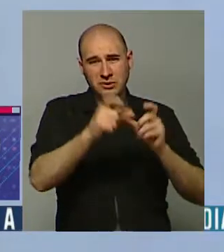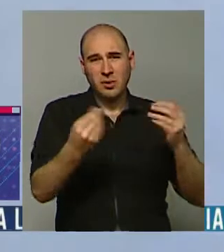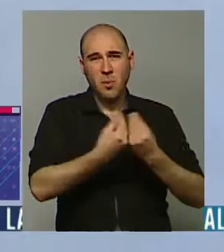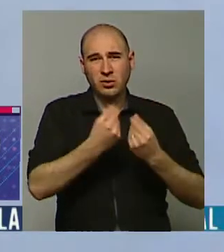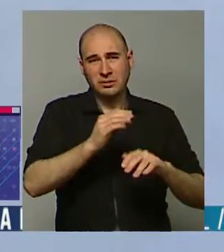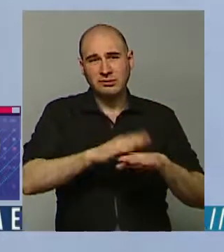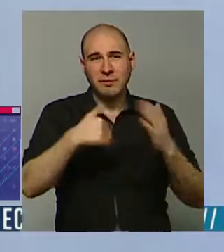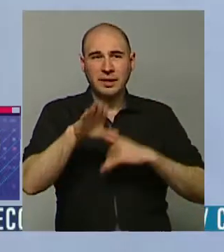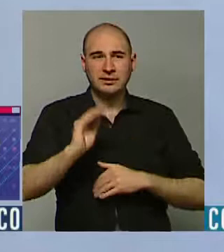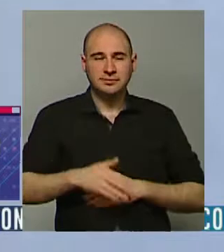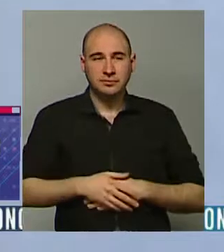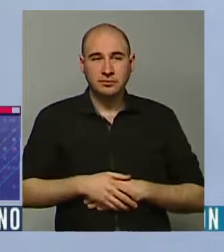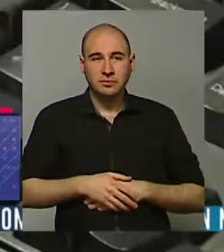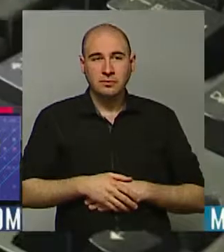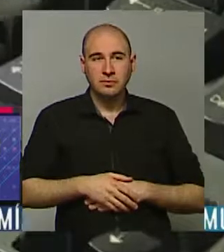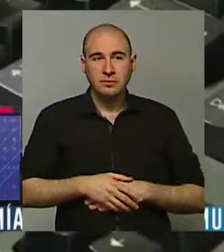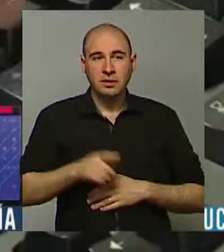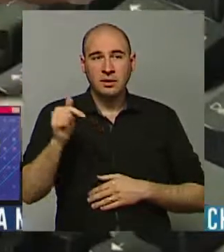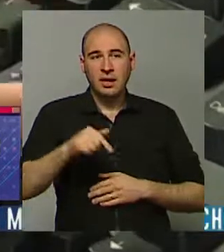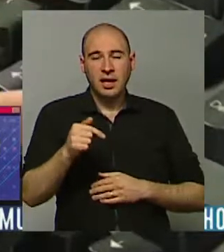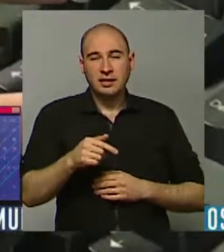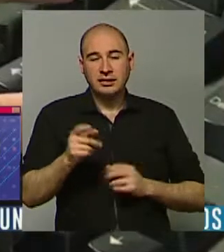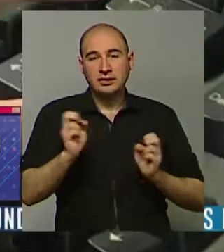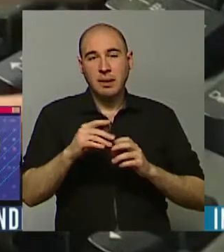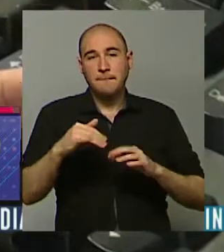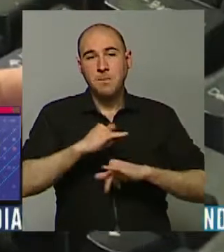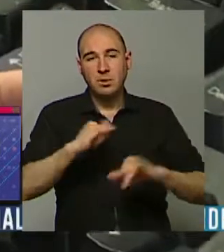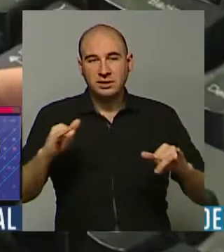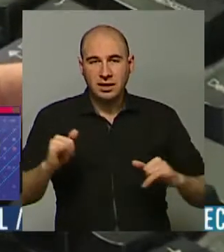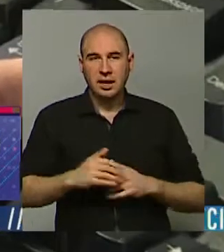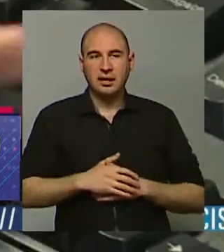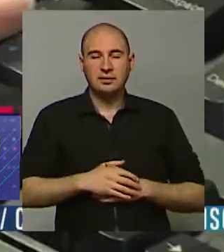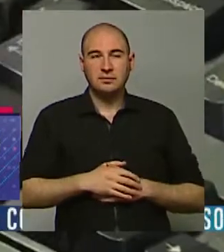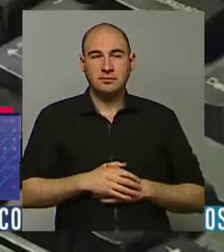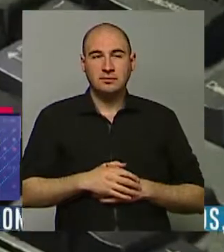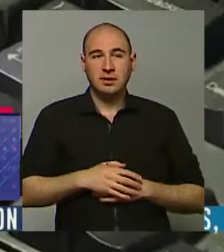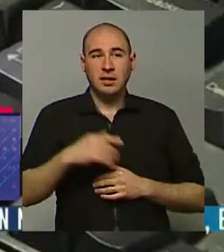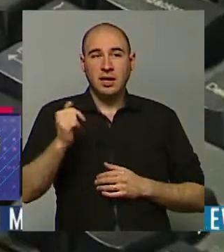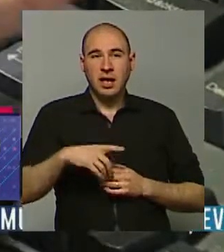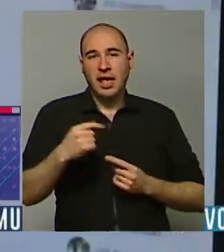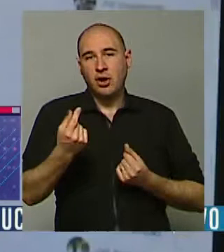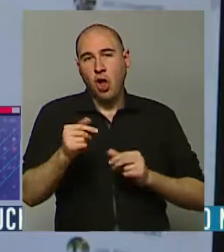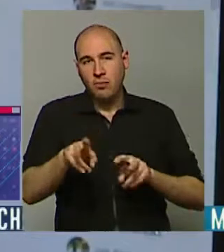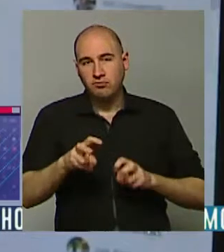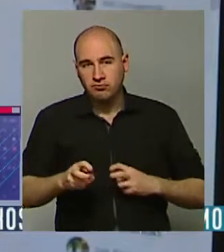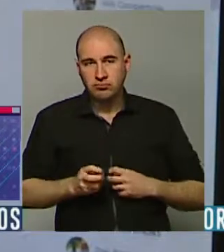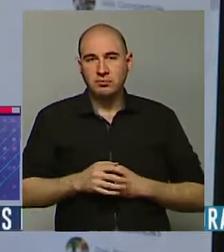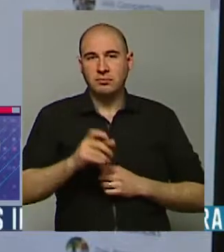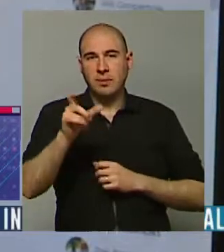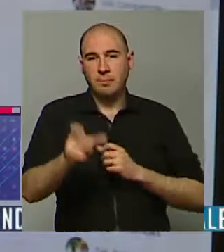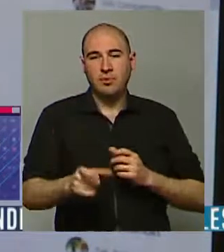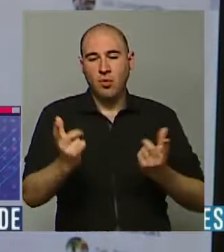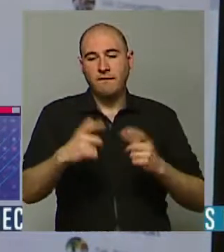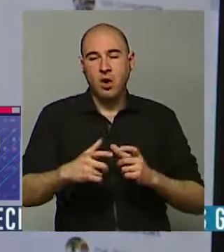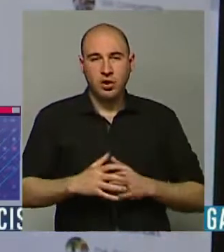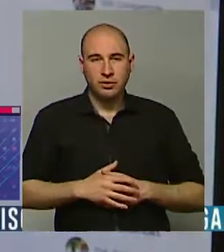más responsables. Y acá está en juego la publicidad, está en juego el rédito económico que puede llegar a tener el